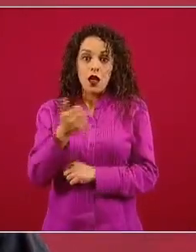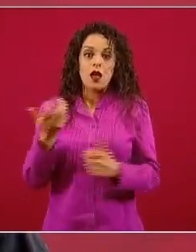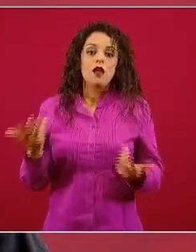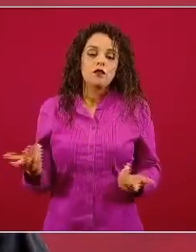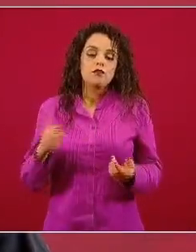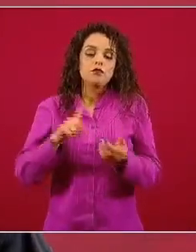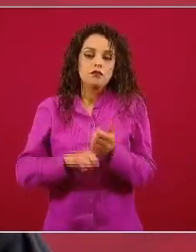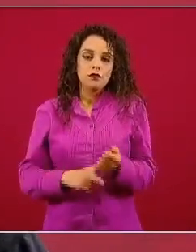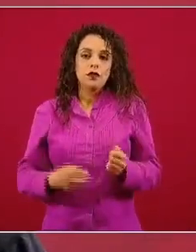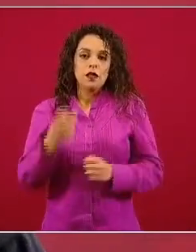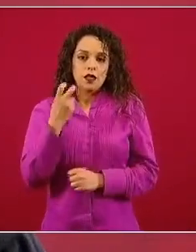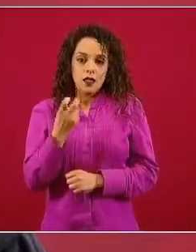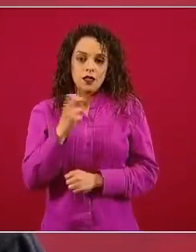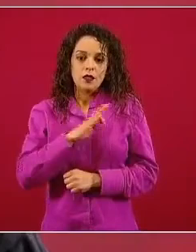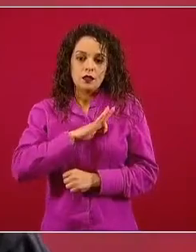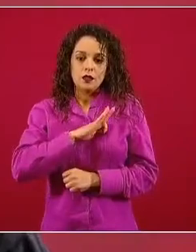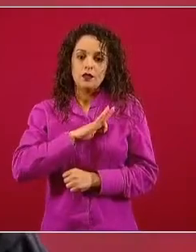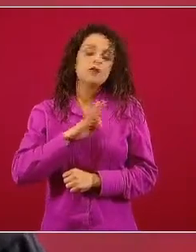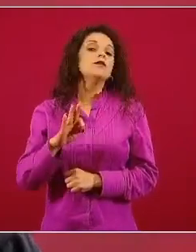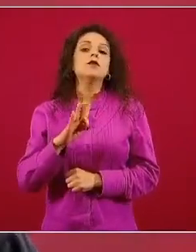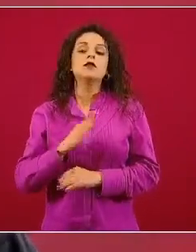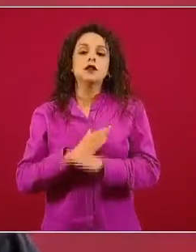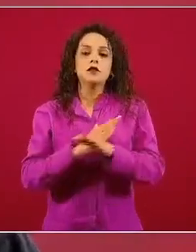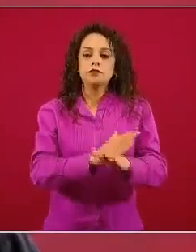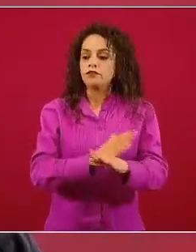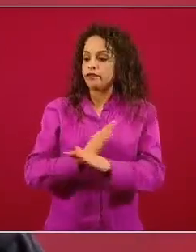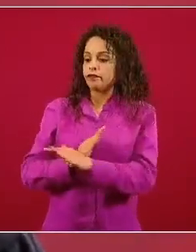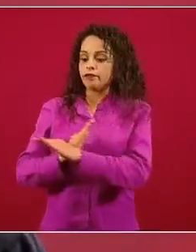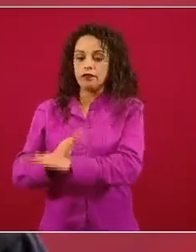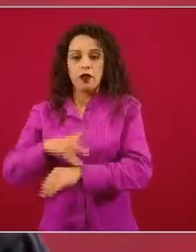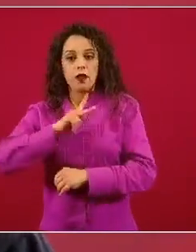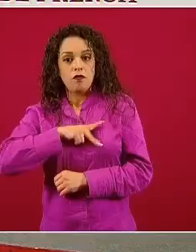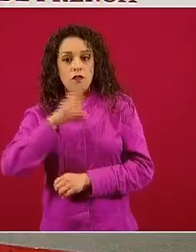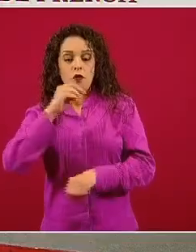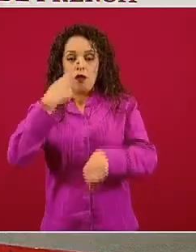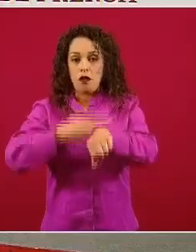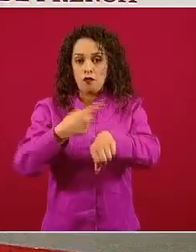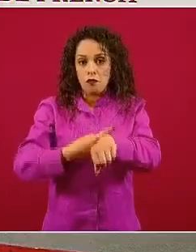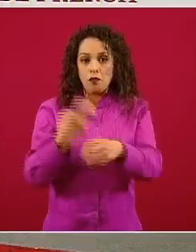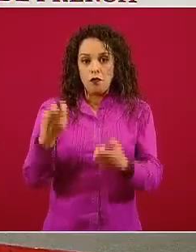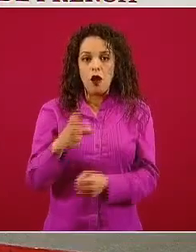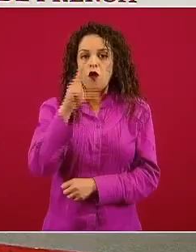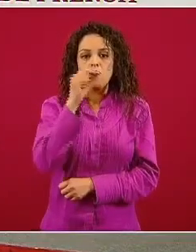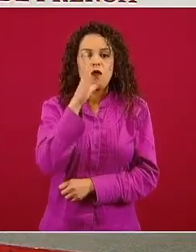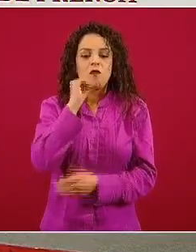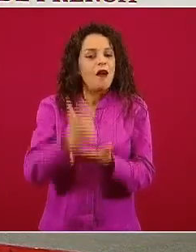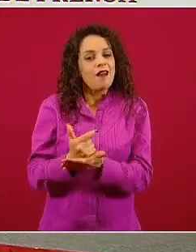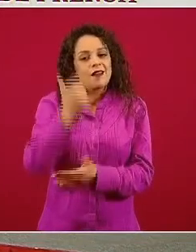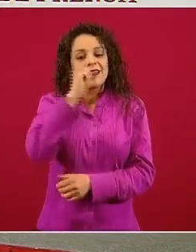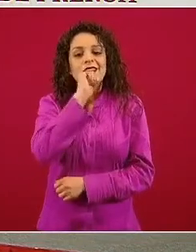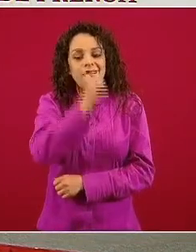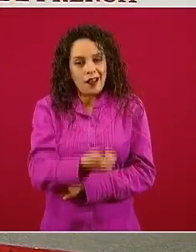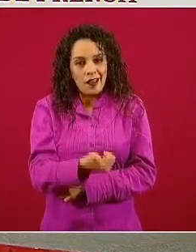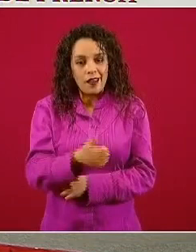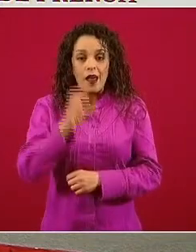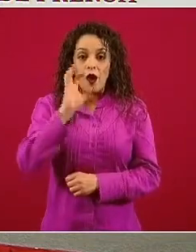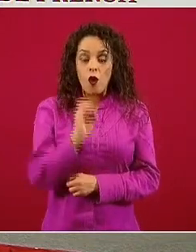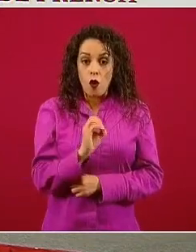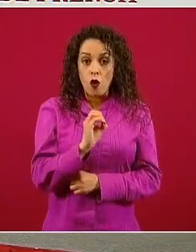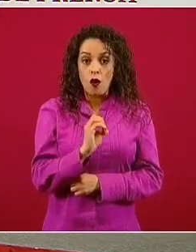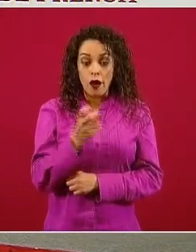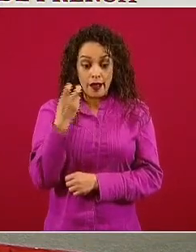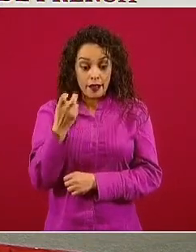contrarresta la enfermedad, contrarresta el virus y en su momento no deja que me agrave. Y si no deja que me